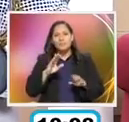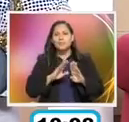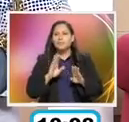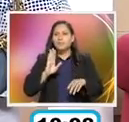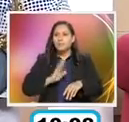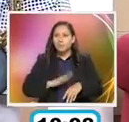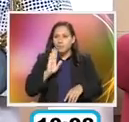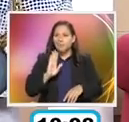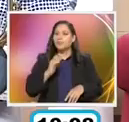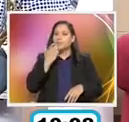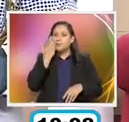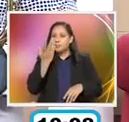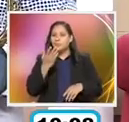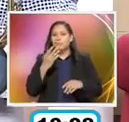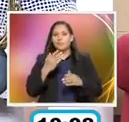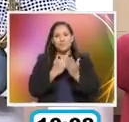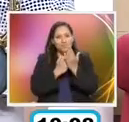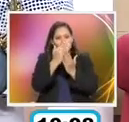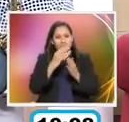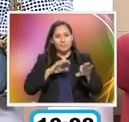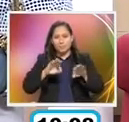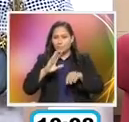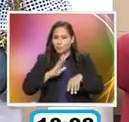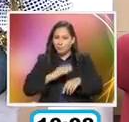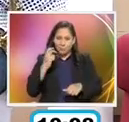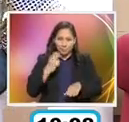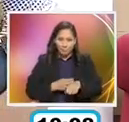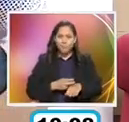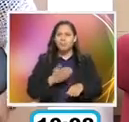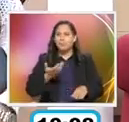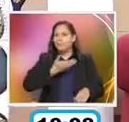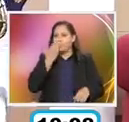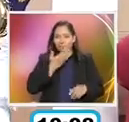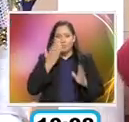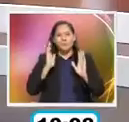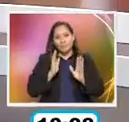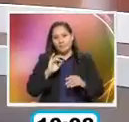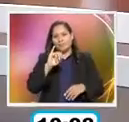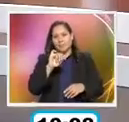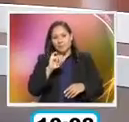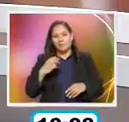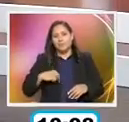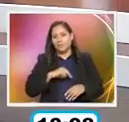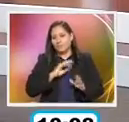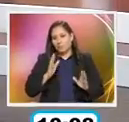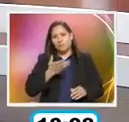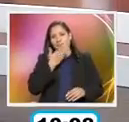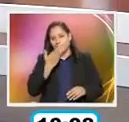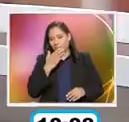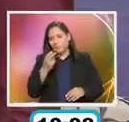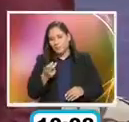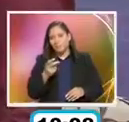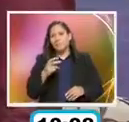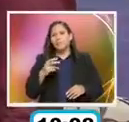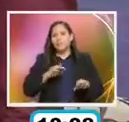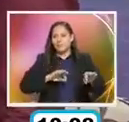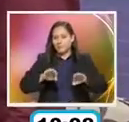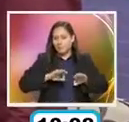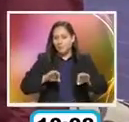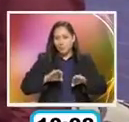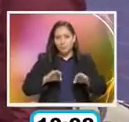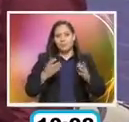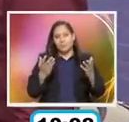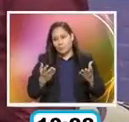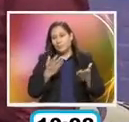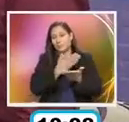más quieres crecer, pues hay que trabajar un poquito más durito. Ya están acostumbrados, ¿no? La Sí, verdad. nosotros ya estamos acostumbrados a esto, al trabajo que es,